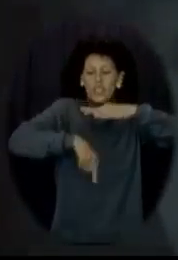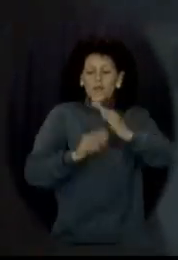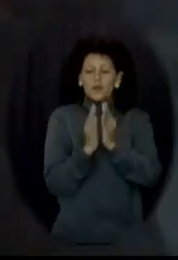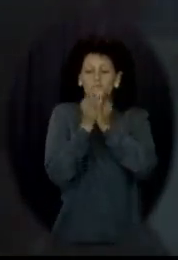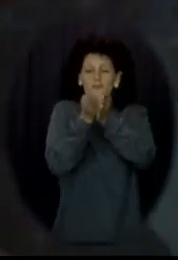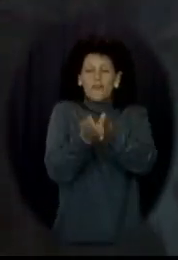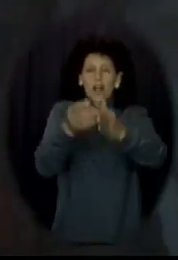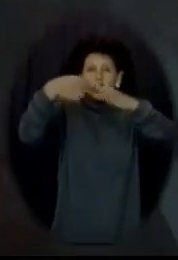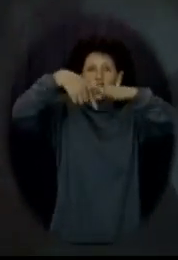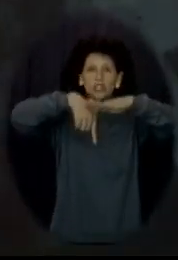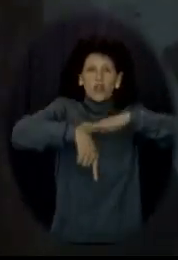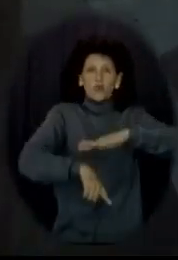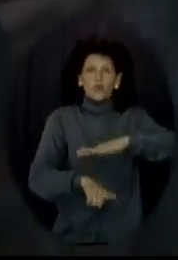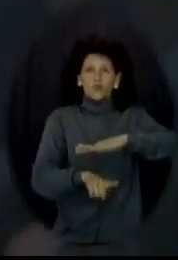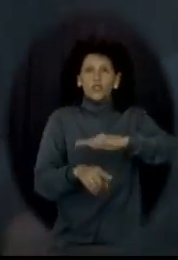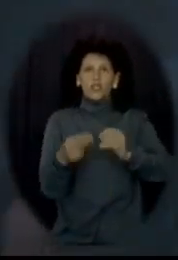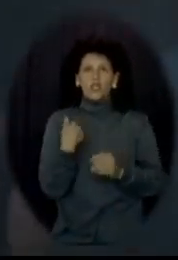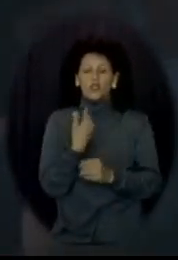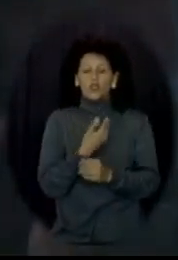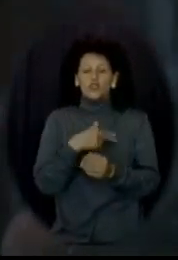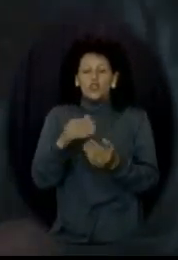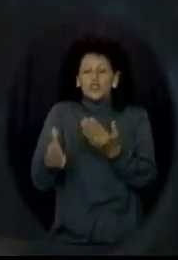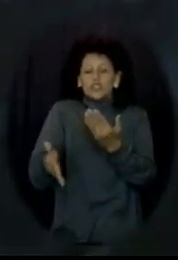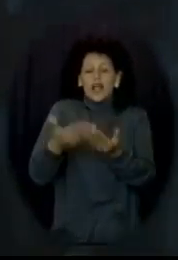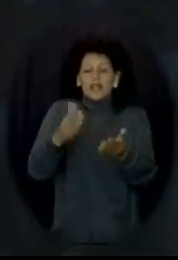¡Despierta! ¡Nos hundimos! ¡Nos estamos hundiendo!